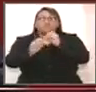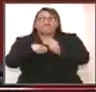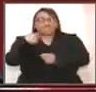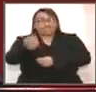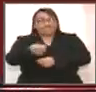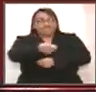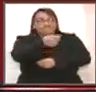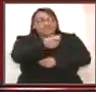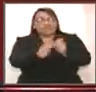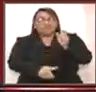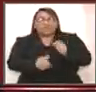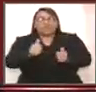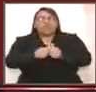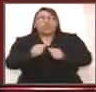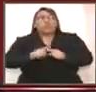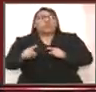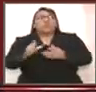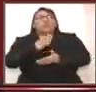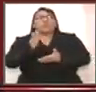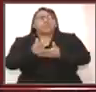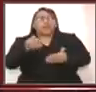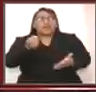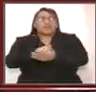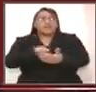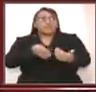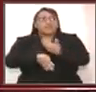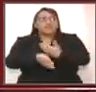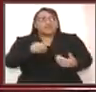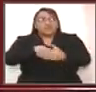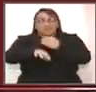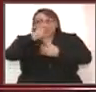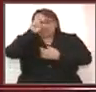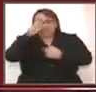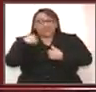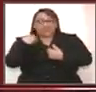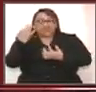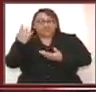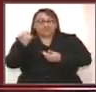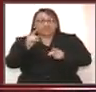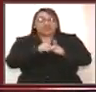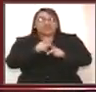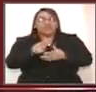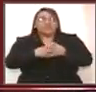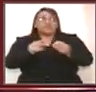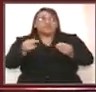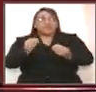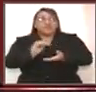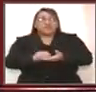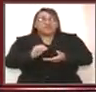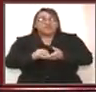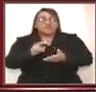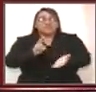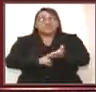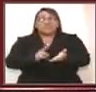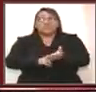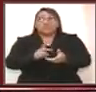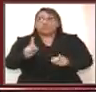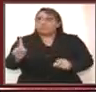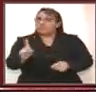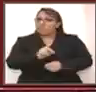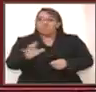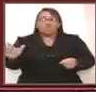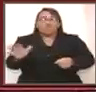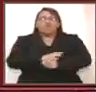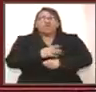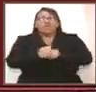a las víctimas de numerosos accidentes de tránsito en el Perú, que tienen que esperar, además de que en muchas ocasiones los seguros no los cubren,